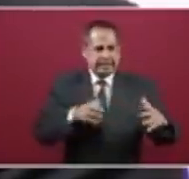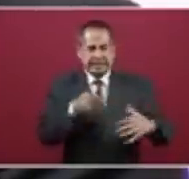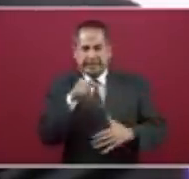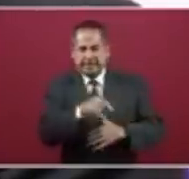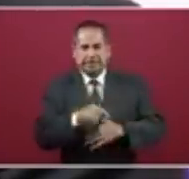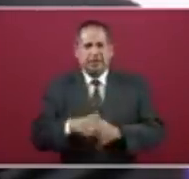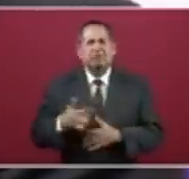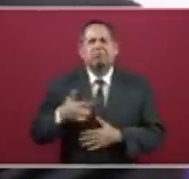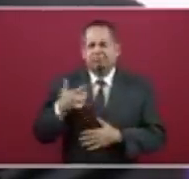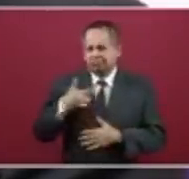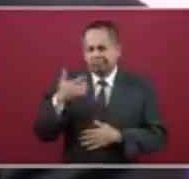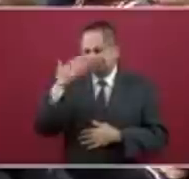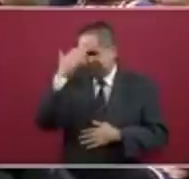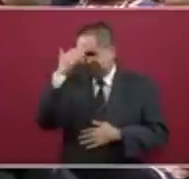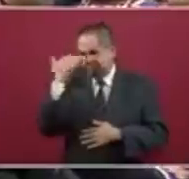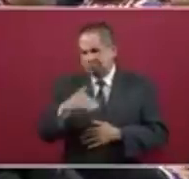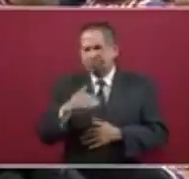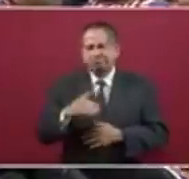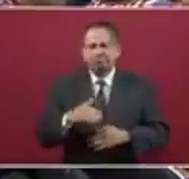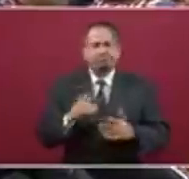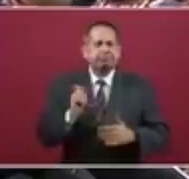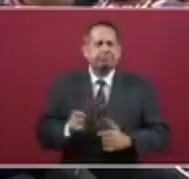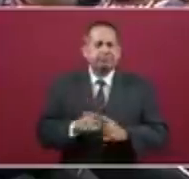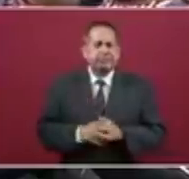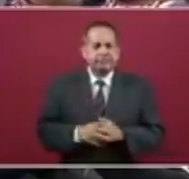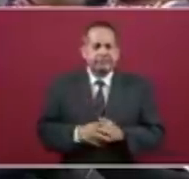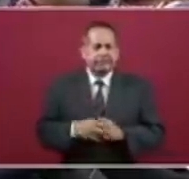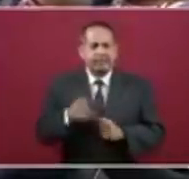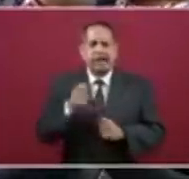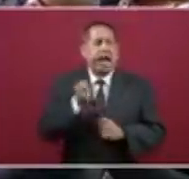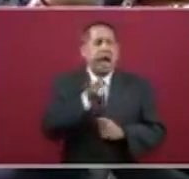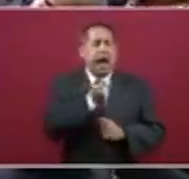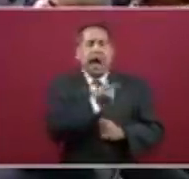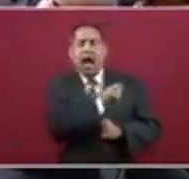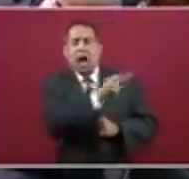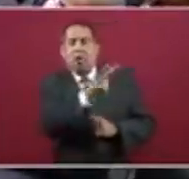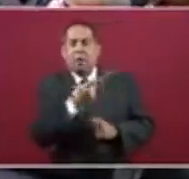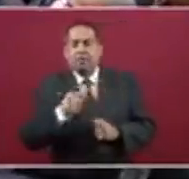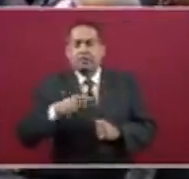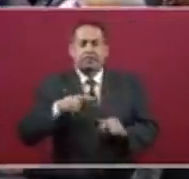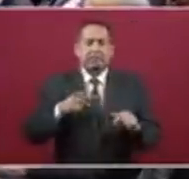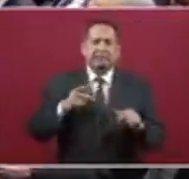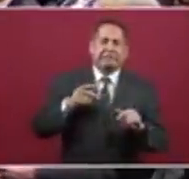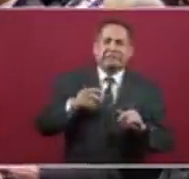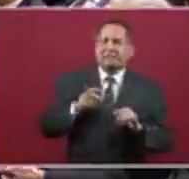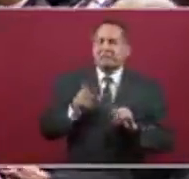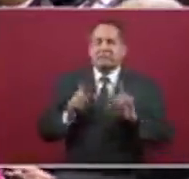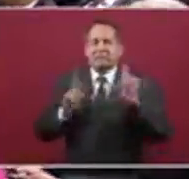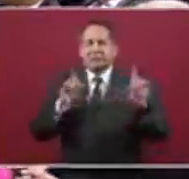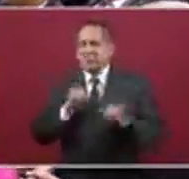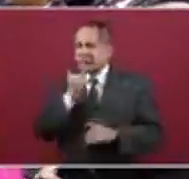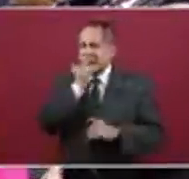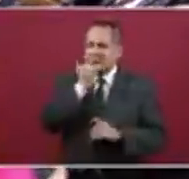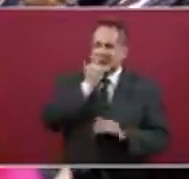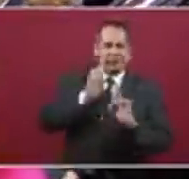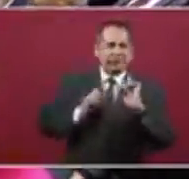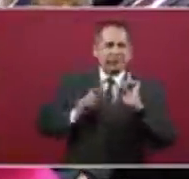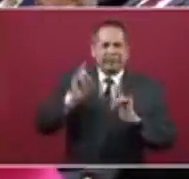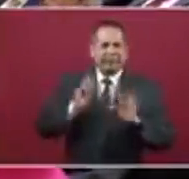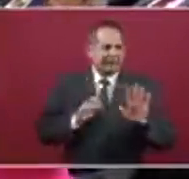conscientes del escepticismo natural sobre